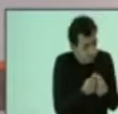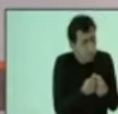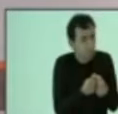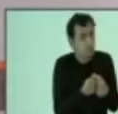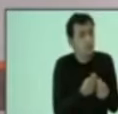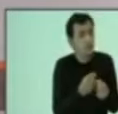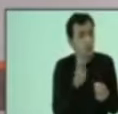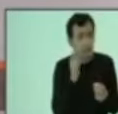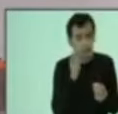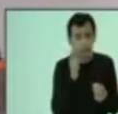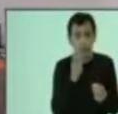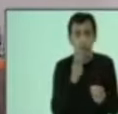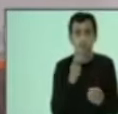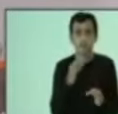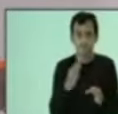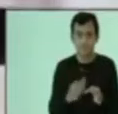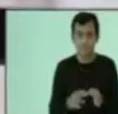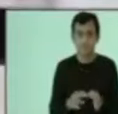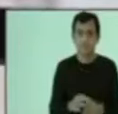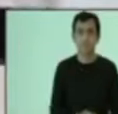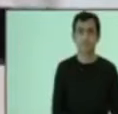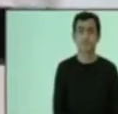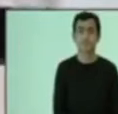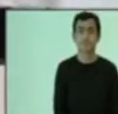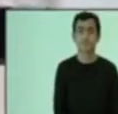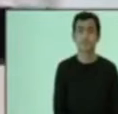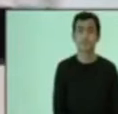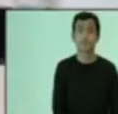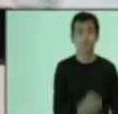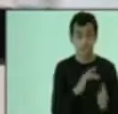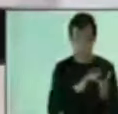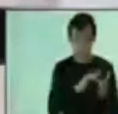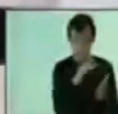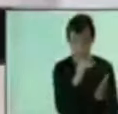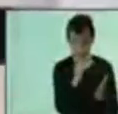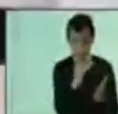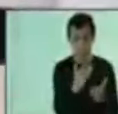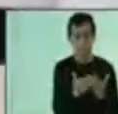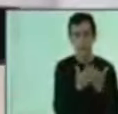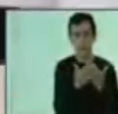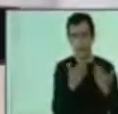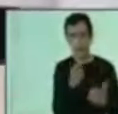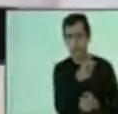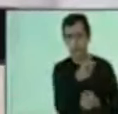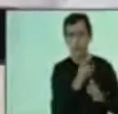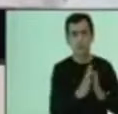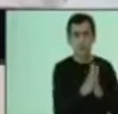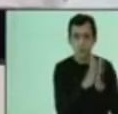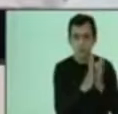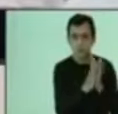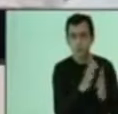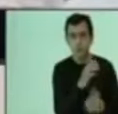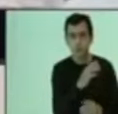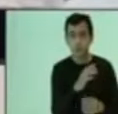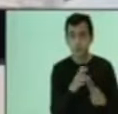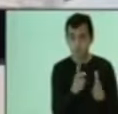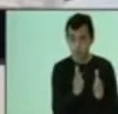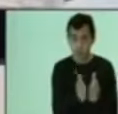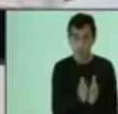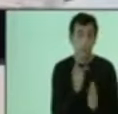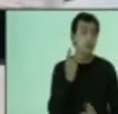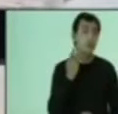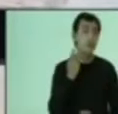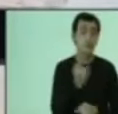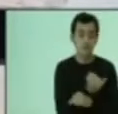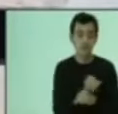nuestro municipio. Es cuanto. Muchísimas gracias, candidata. Escucharemos ahora la participación del candidato independiente Luis Alfonso